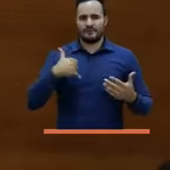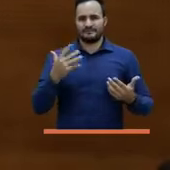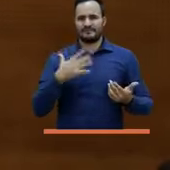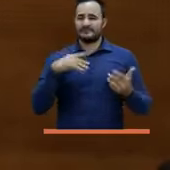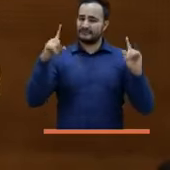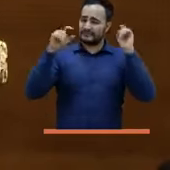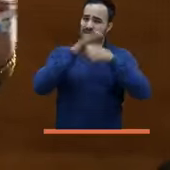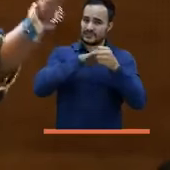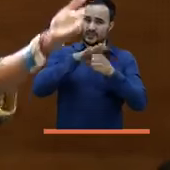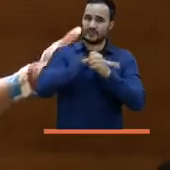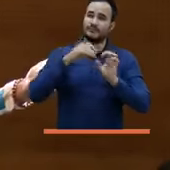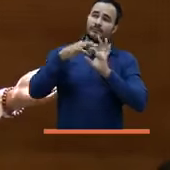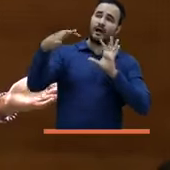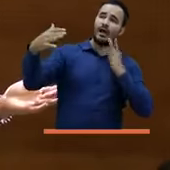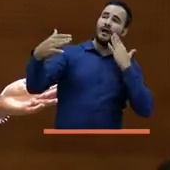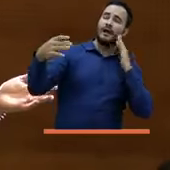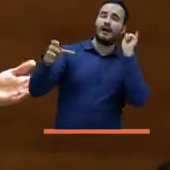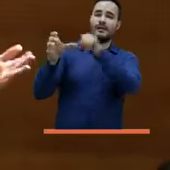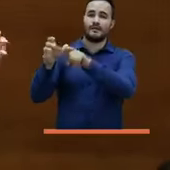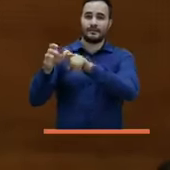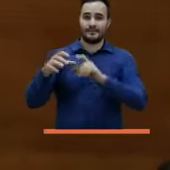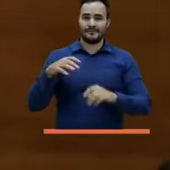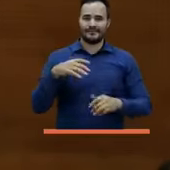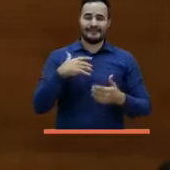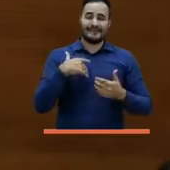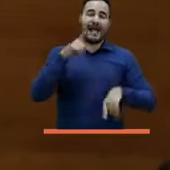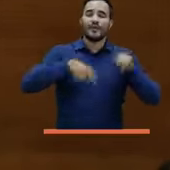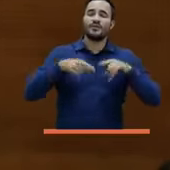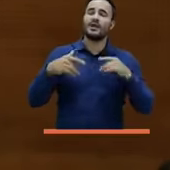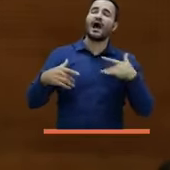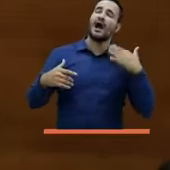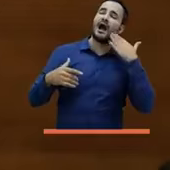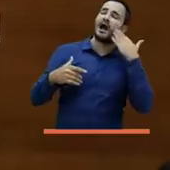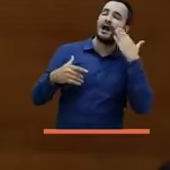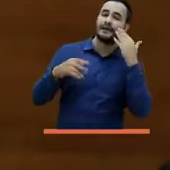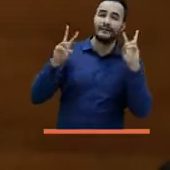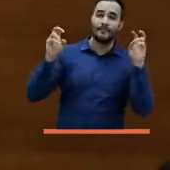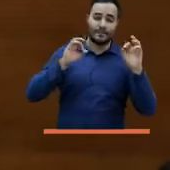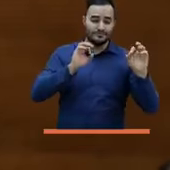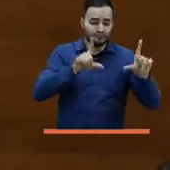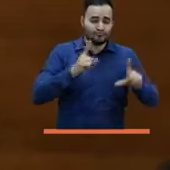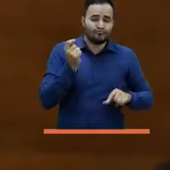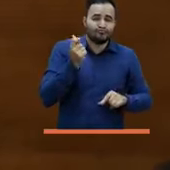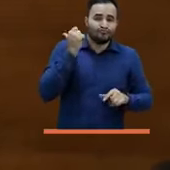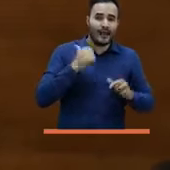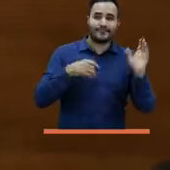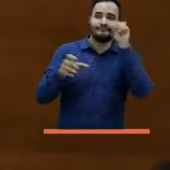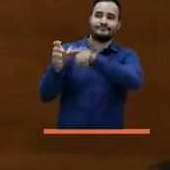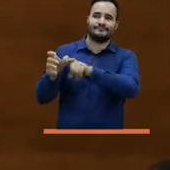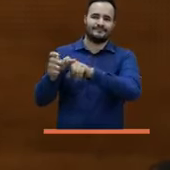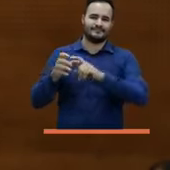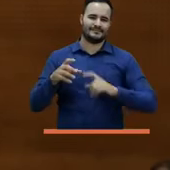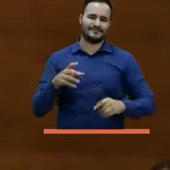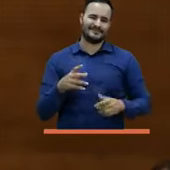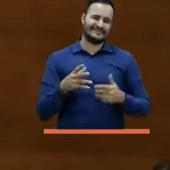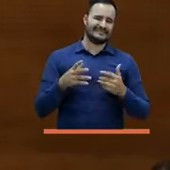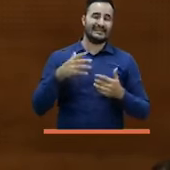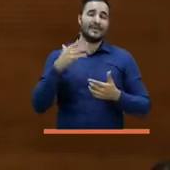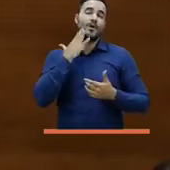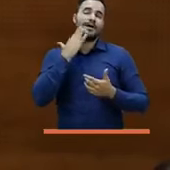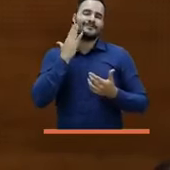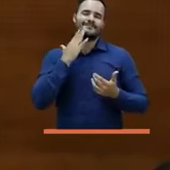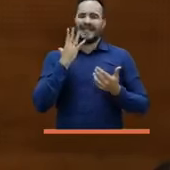pidiendo experiencia a un joven que se acaba de graduar entonces y ahí va la tercera intervención que quisiera contarles y es